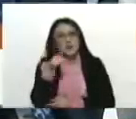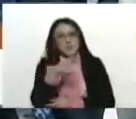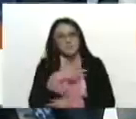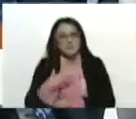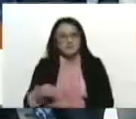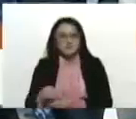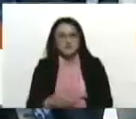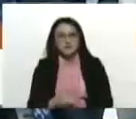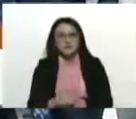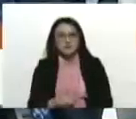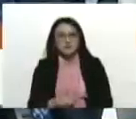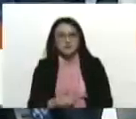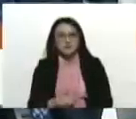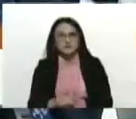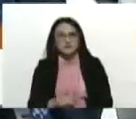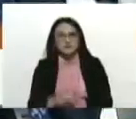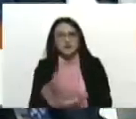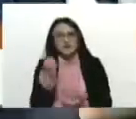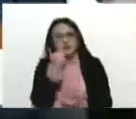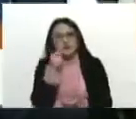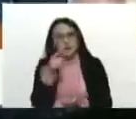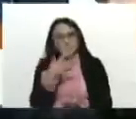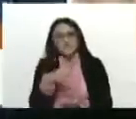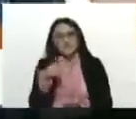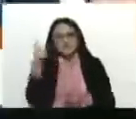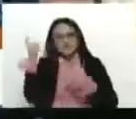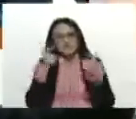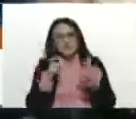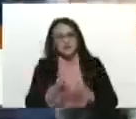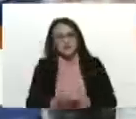presidente al presidente Hugo Chávez